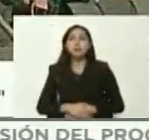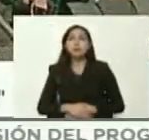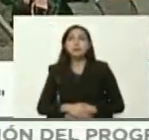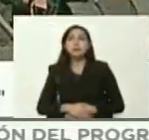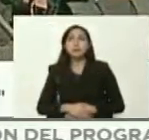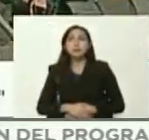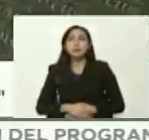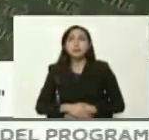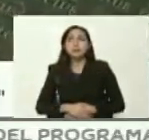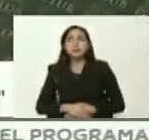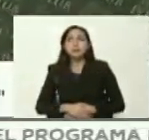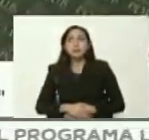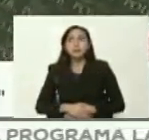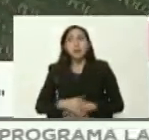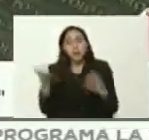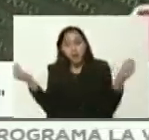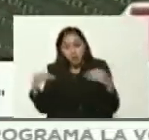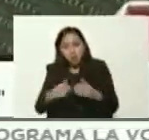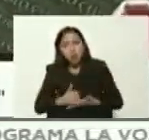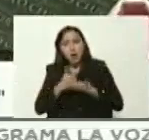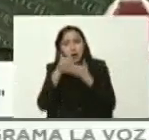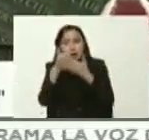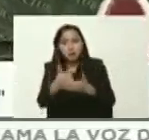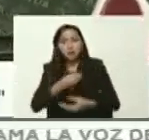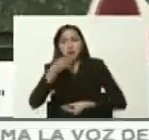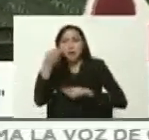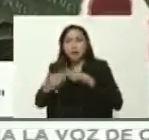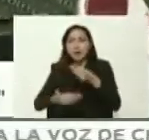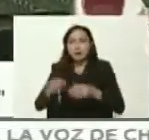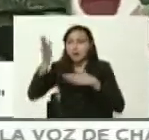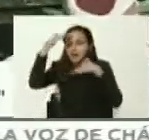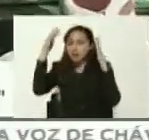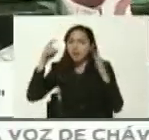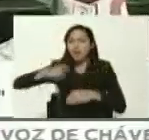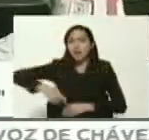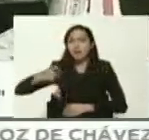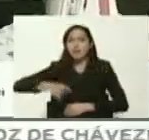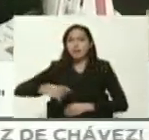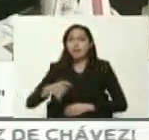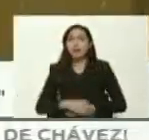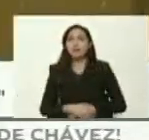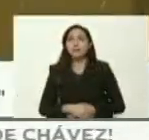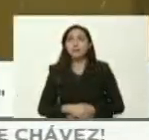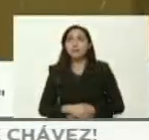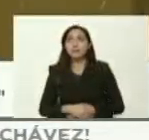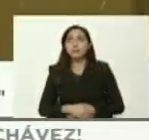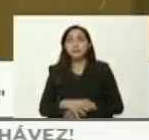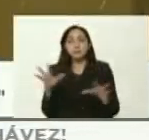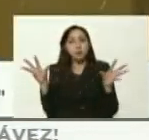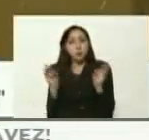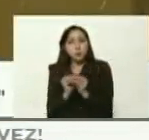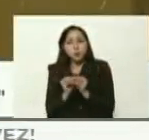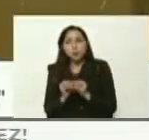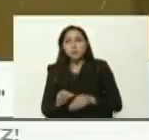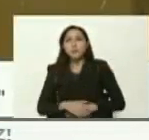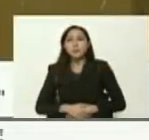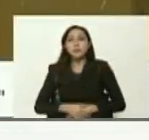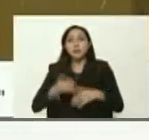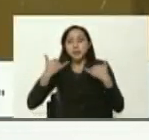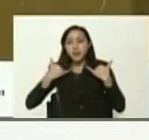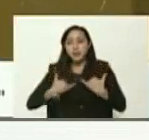les ayuden a organizar y poder atender sus necesidades. En pocas palabras, presidente. Hijas de